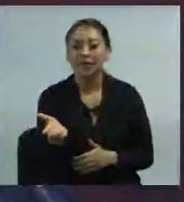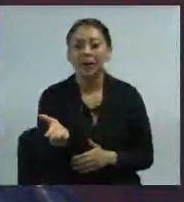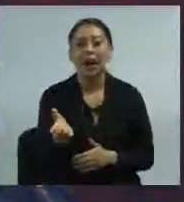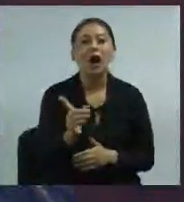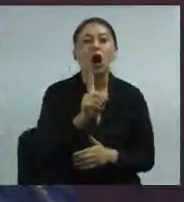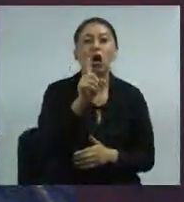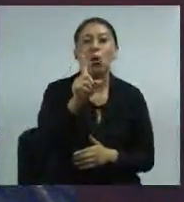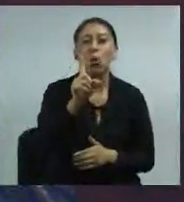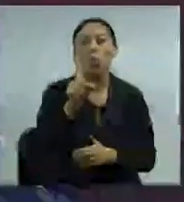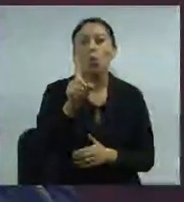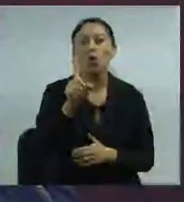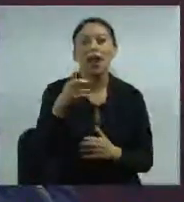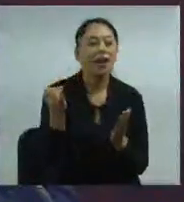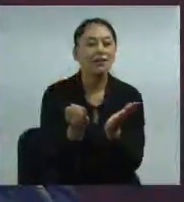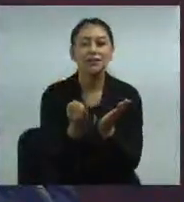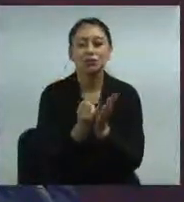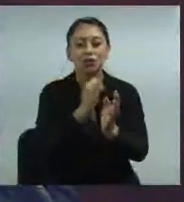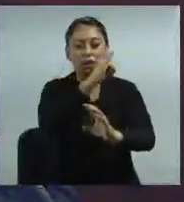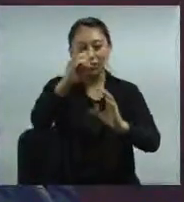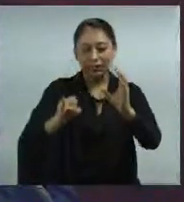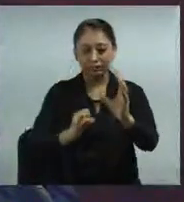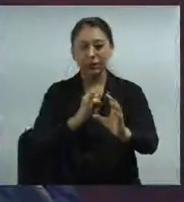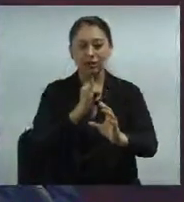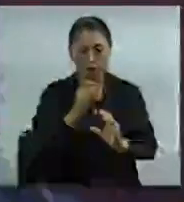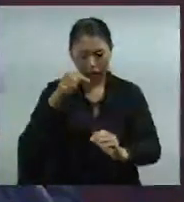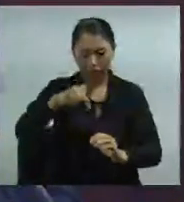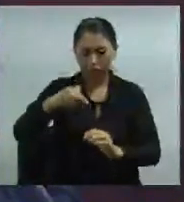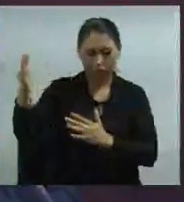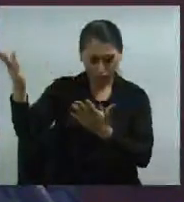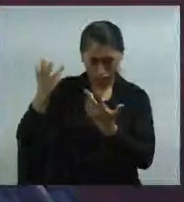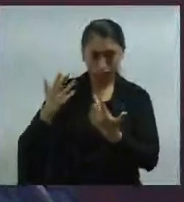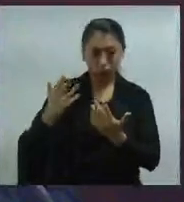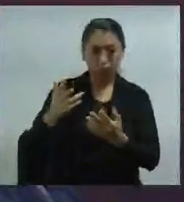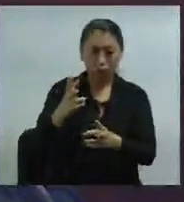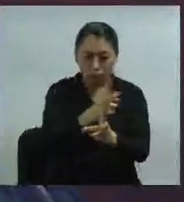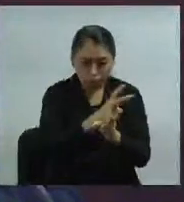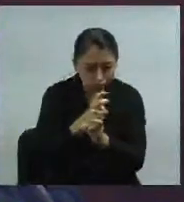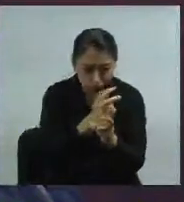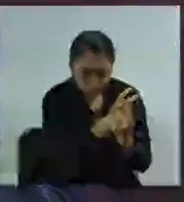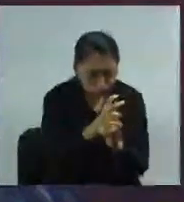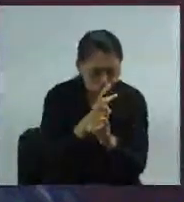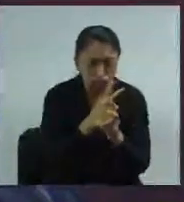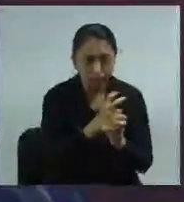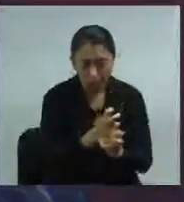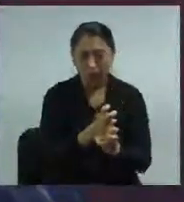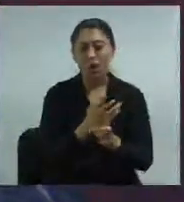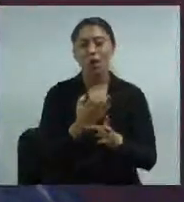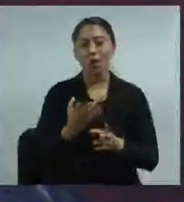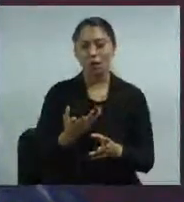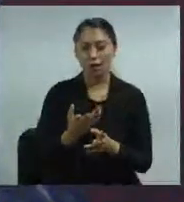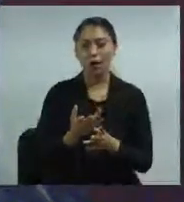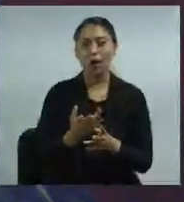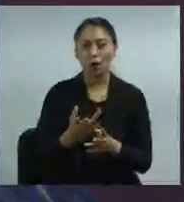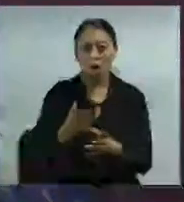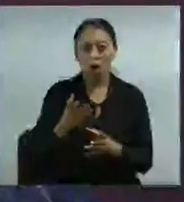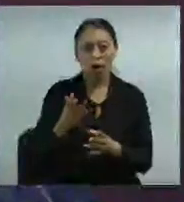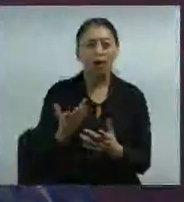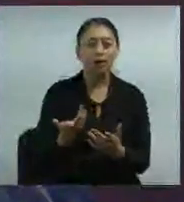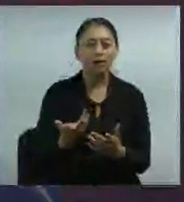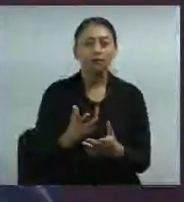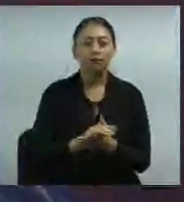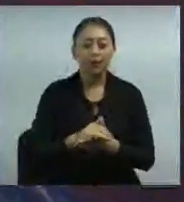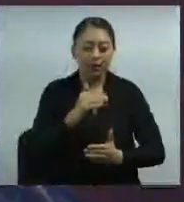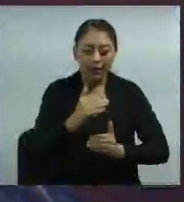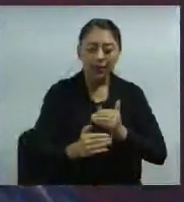internacional que venga aquí a vigilar o auditar o observar